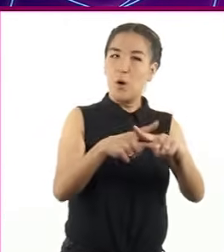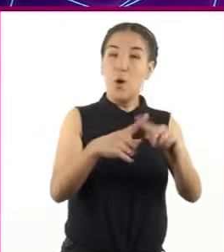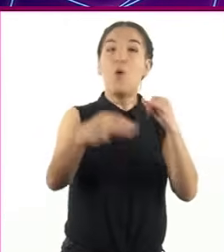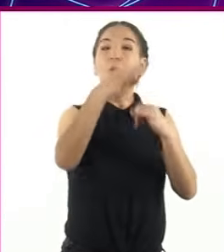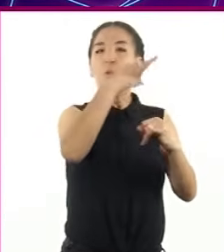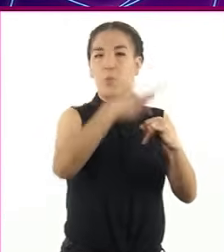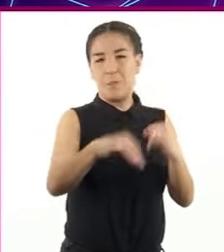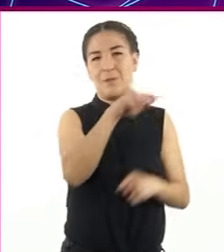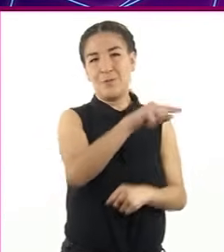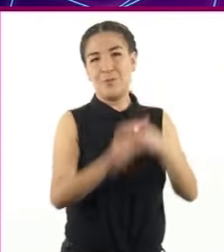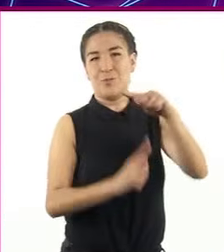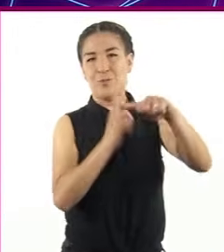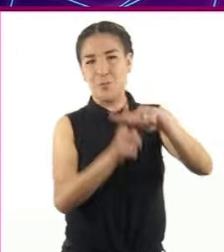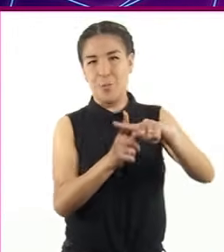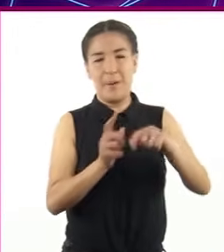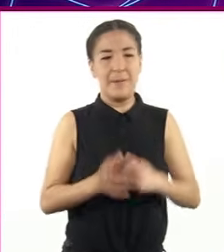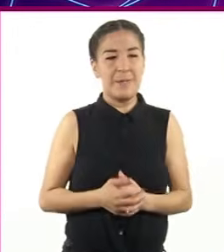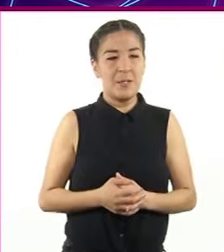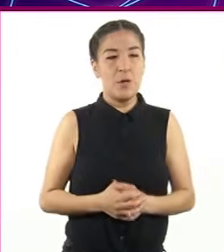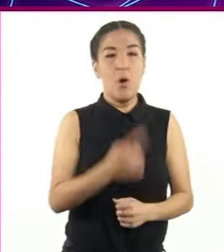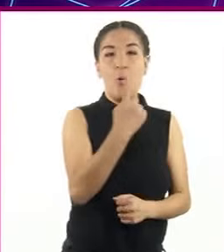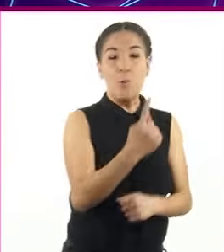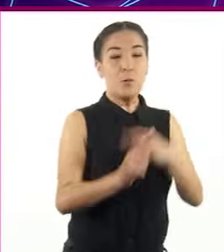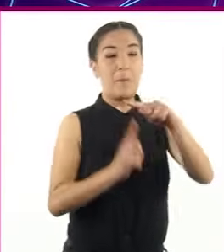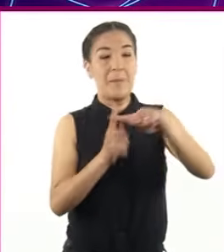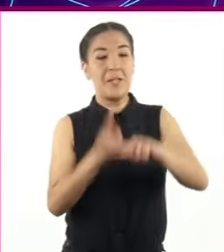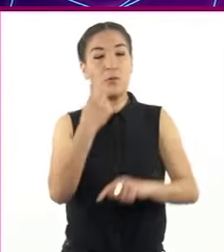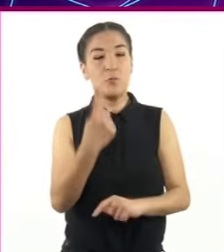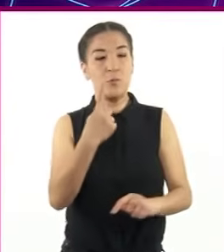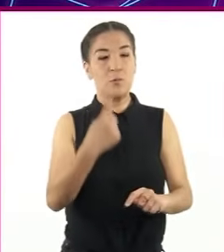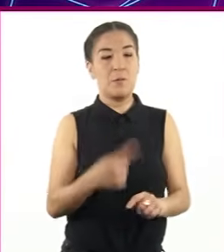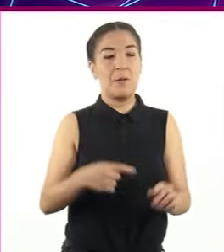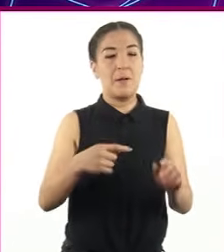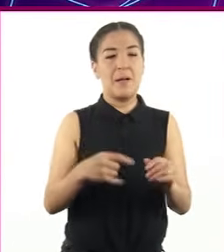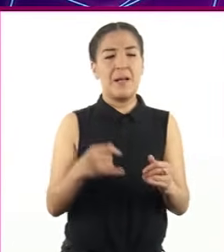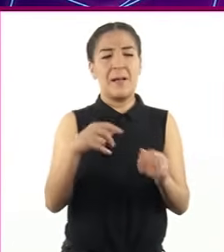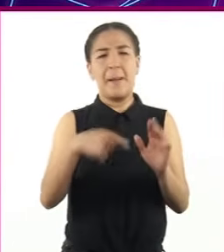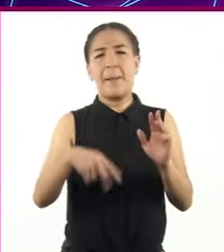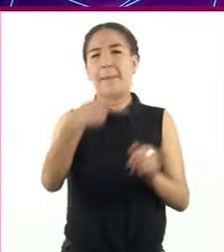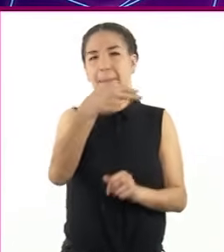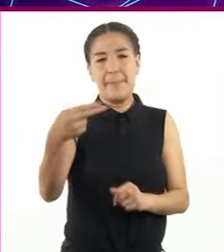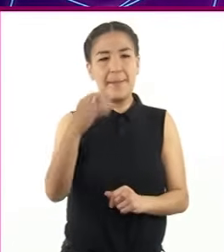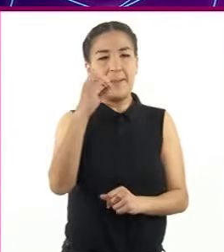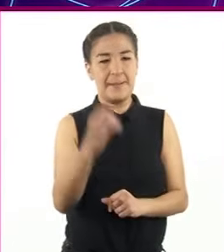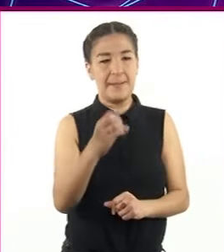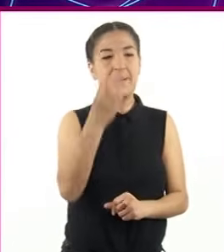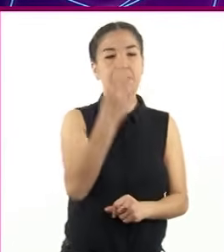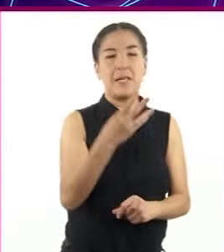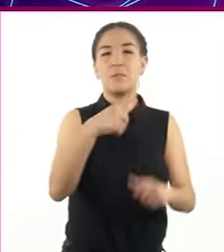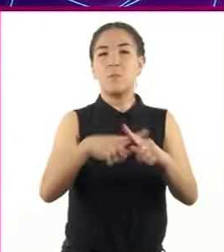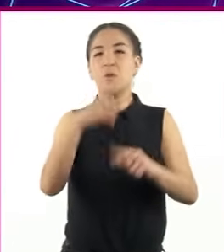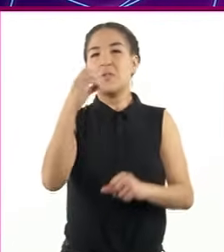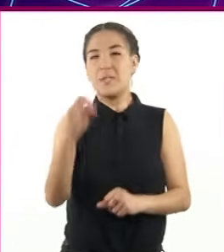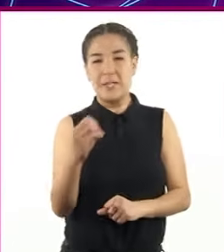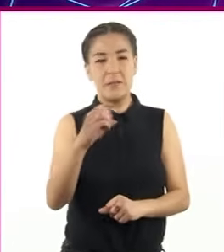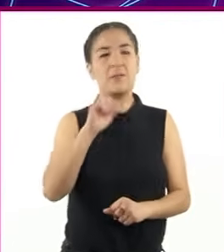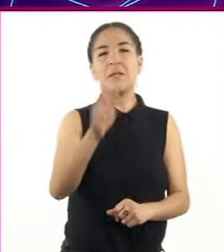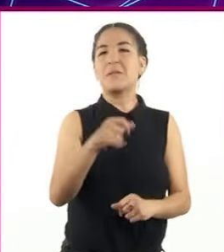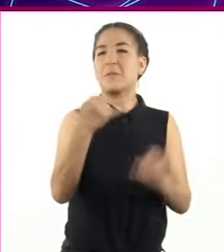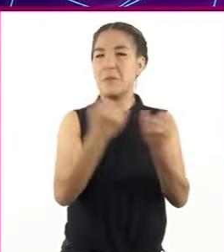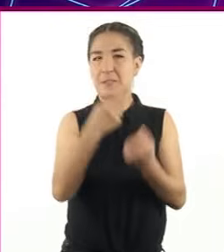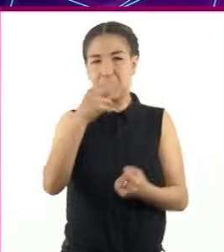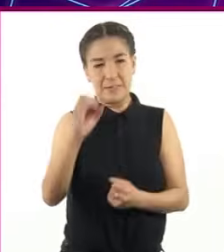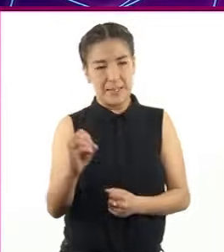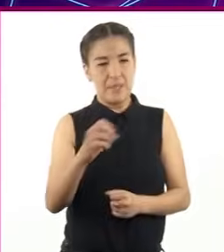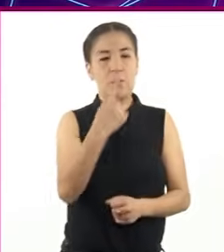final la suma. 1 menos 1 es igual a 0. 3 por 0 es igual a 0. Y 1 más 0 es